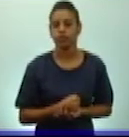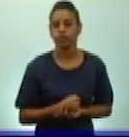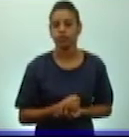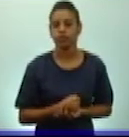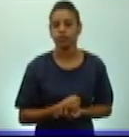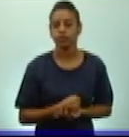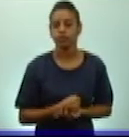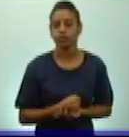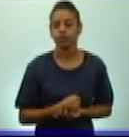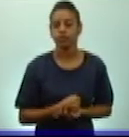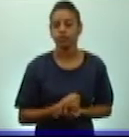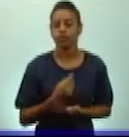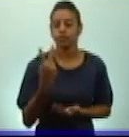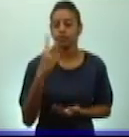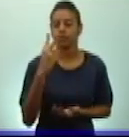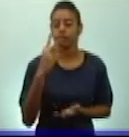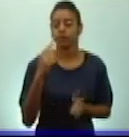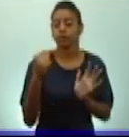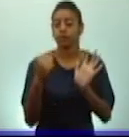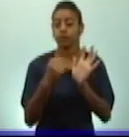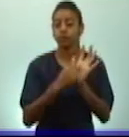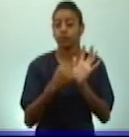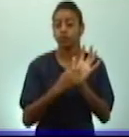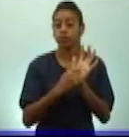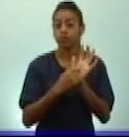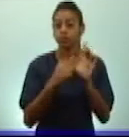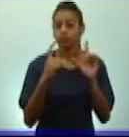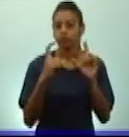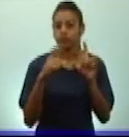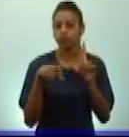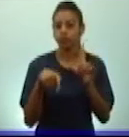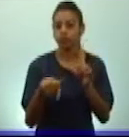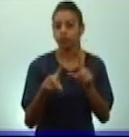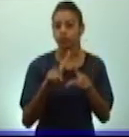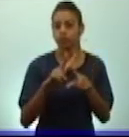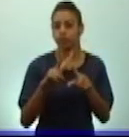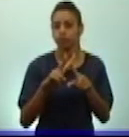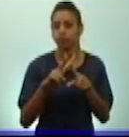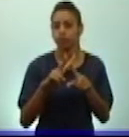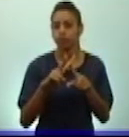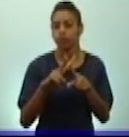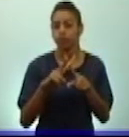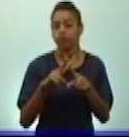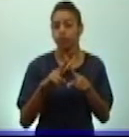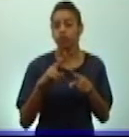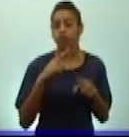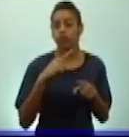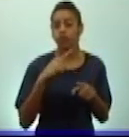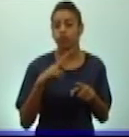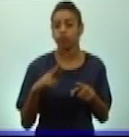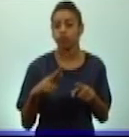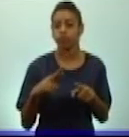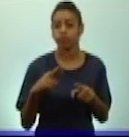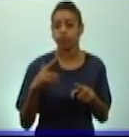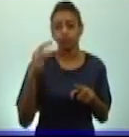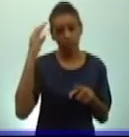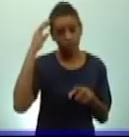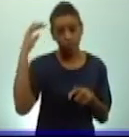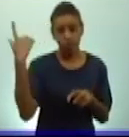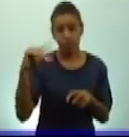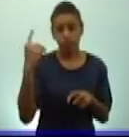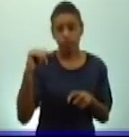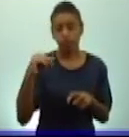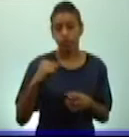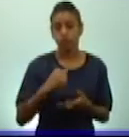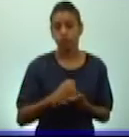Fueron disueltos los partidos políticos que respondían a los intereses de la dictadura batistiana. Se